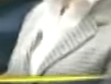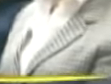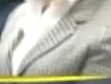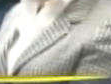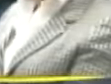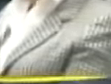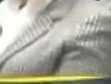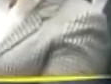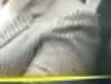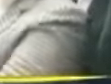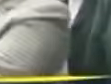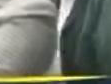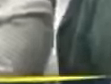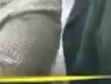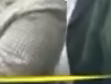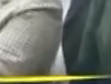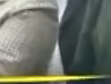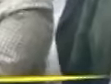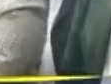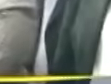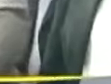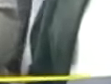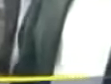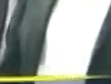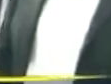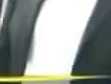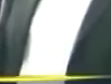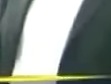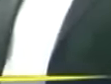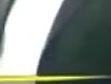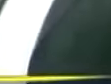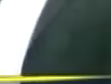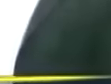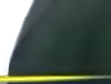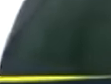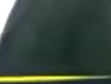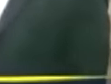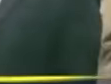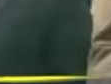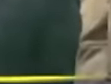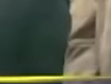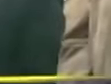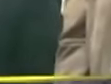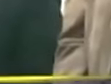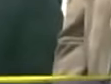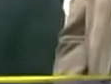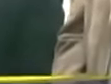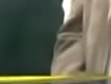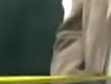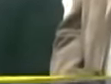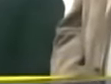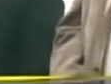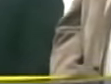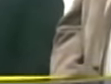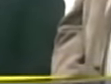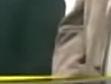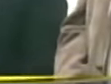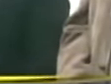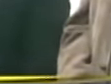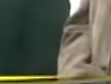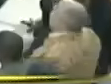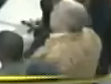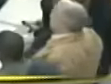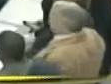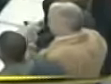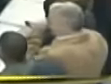Permanente de Ecosocialismo, Blanca Ecao, Rodolfo Crespo, Asia Villegas. Hacen acto de presencia